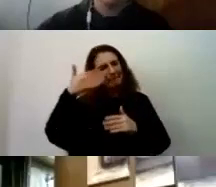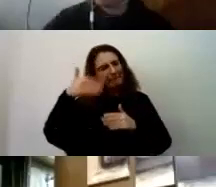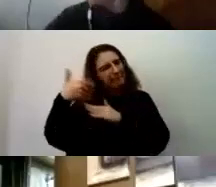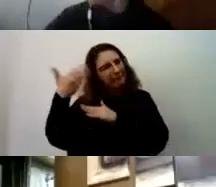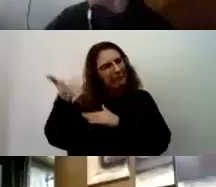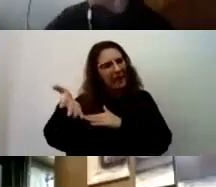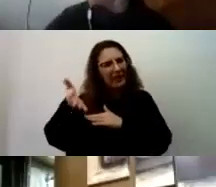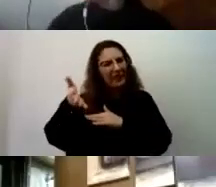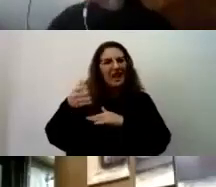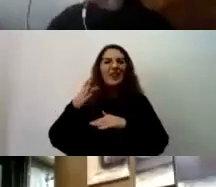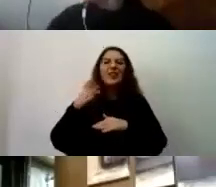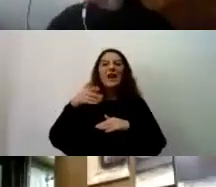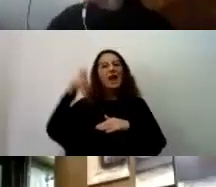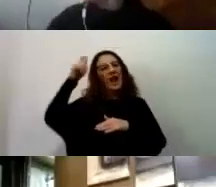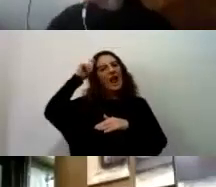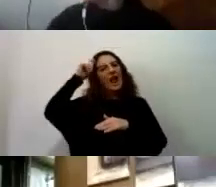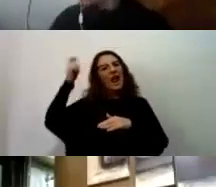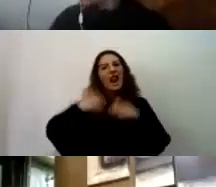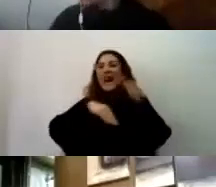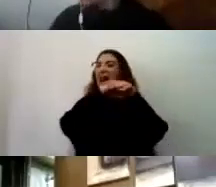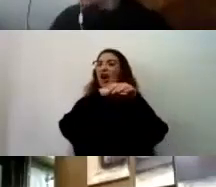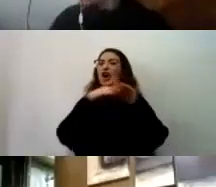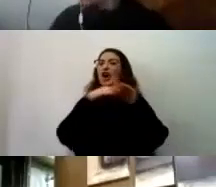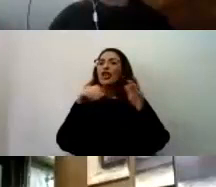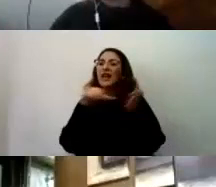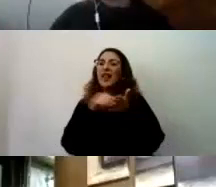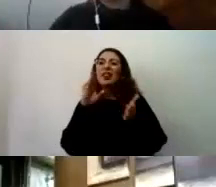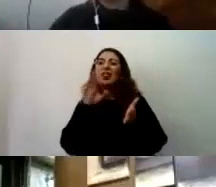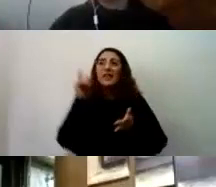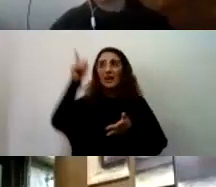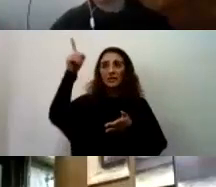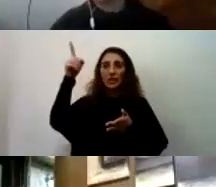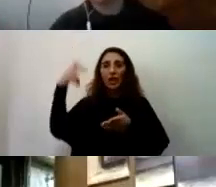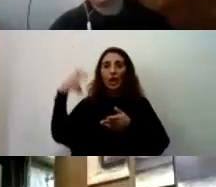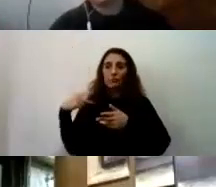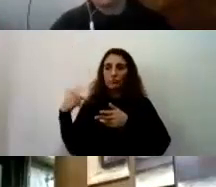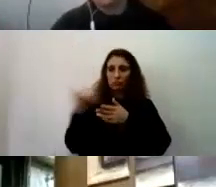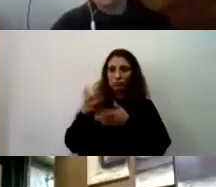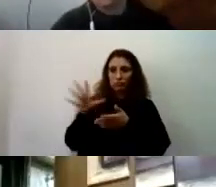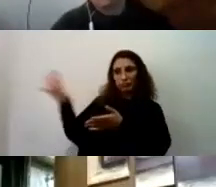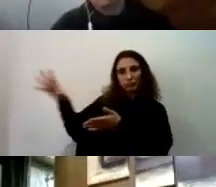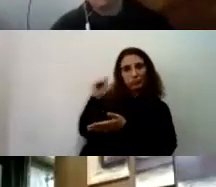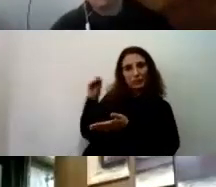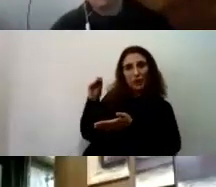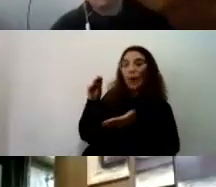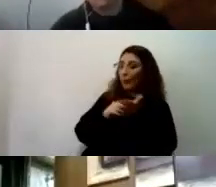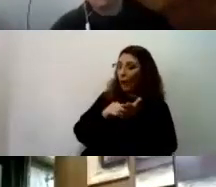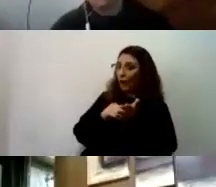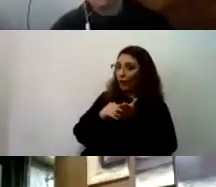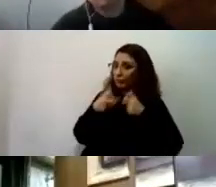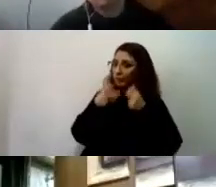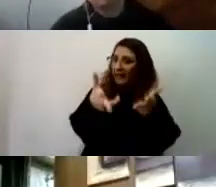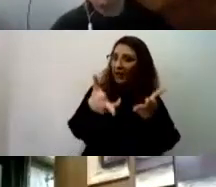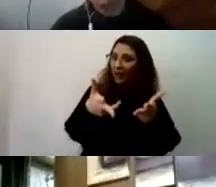estadounidense reprodujo esa doctrina para pronunciarse en un caso que se cuestiona la validez de la decisión de un órgano